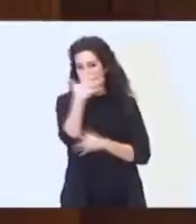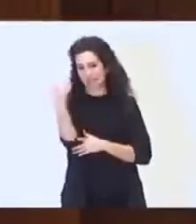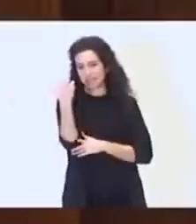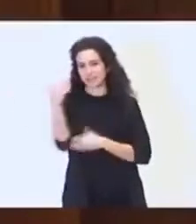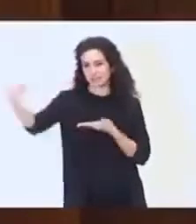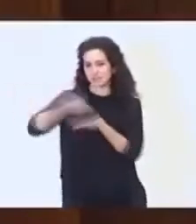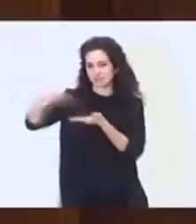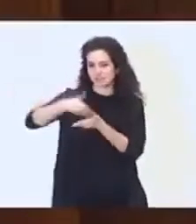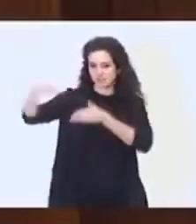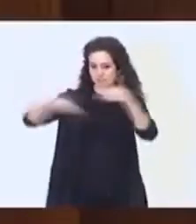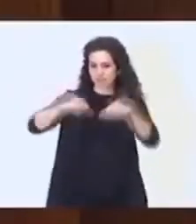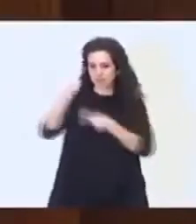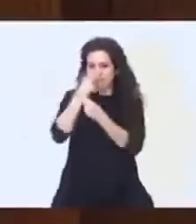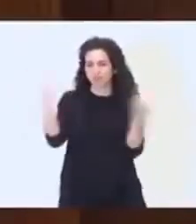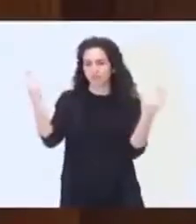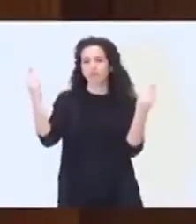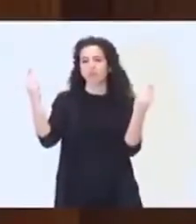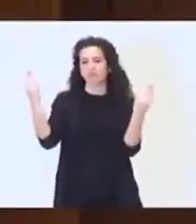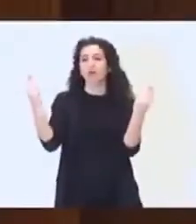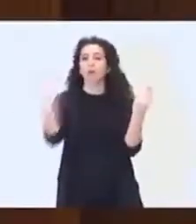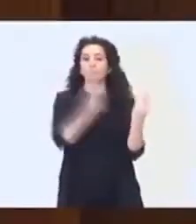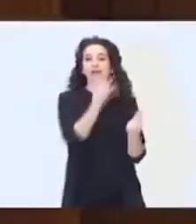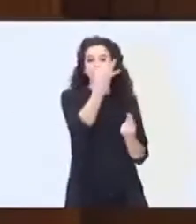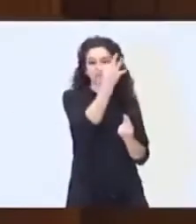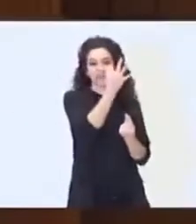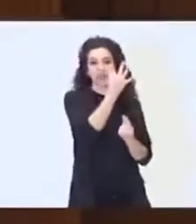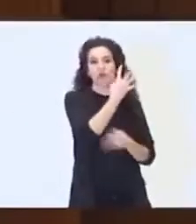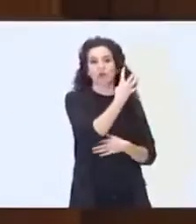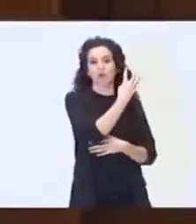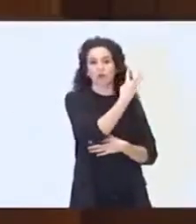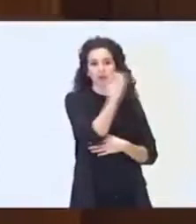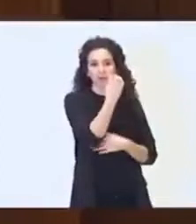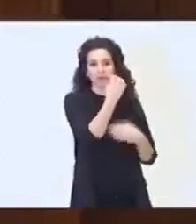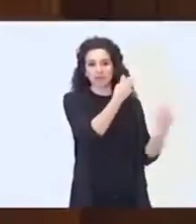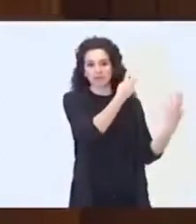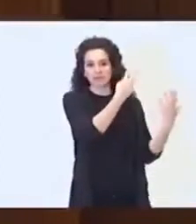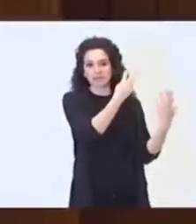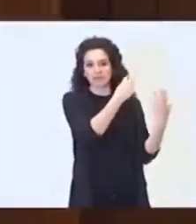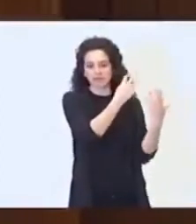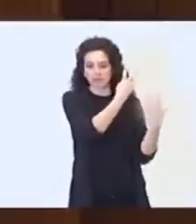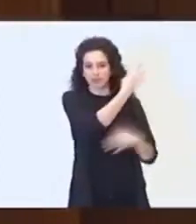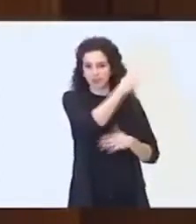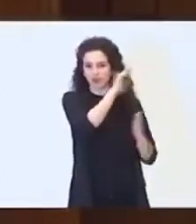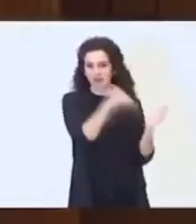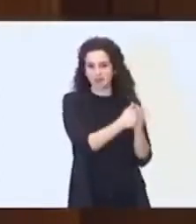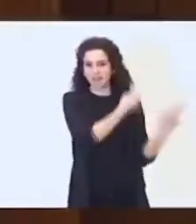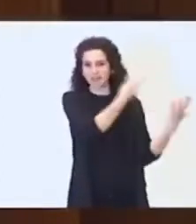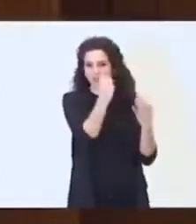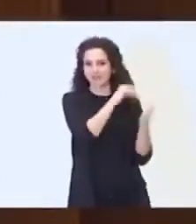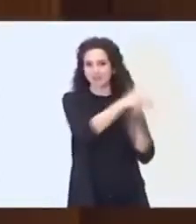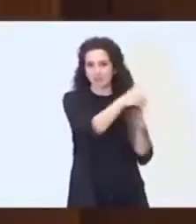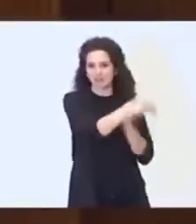8.700 millones de euros, y 560 propuestas del sector privado, que suman otros